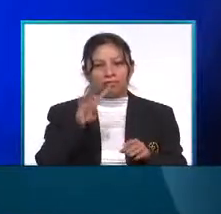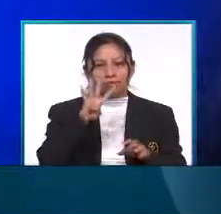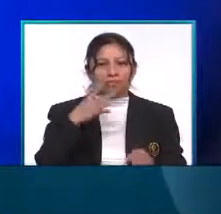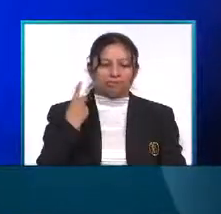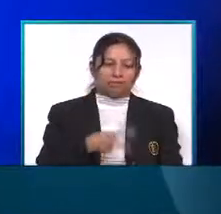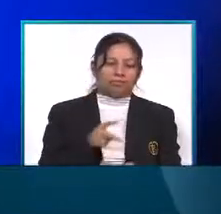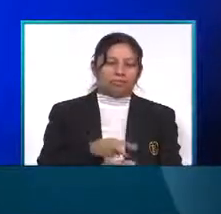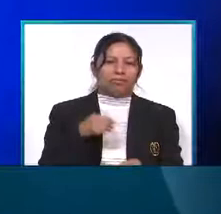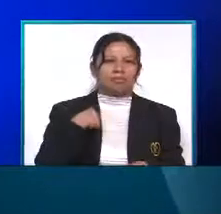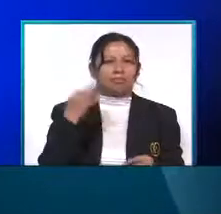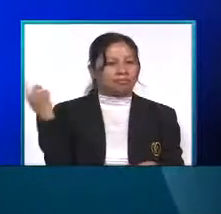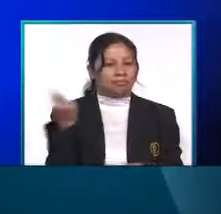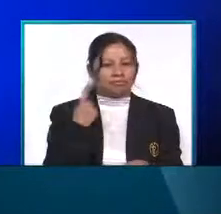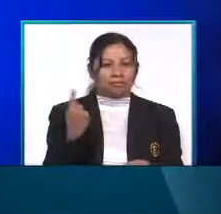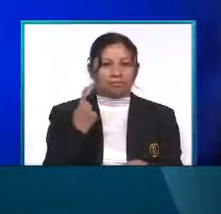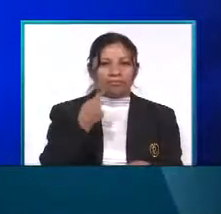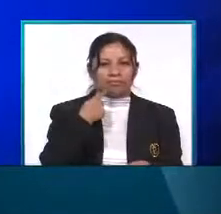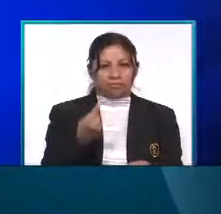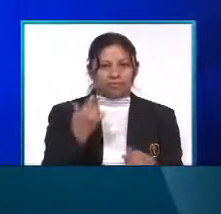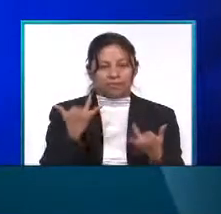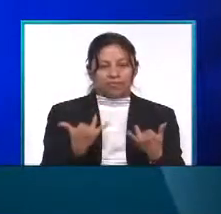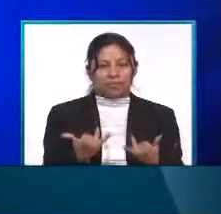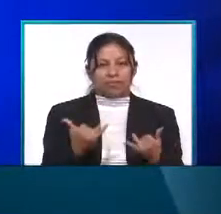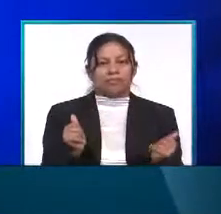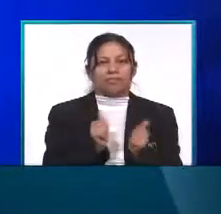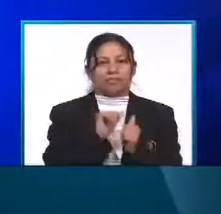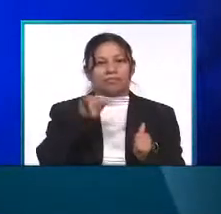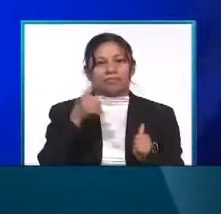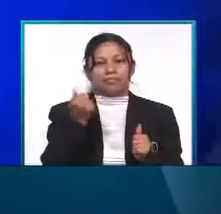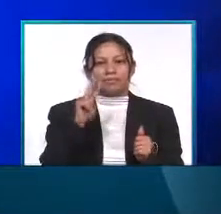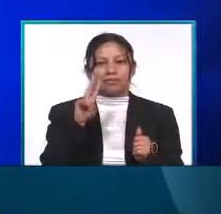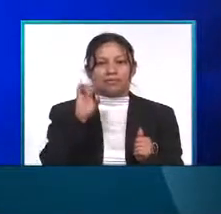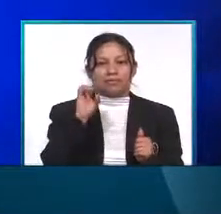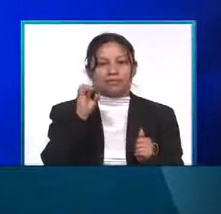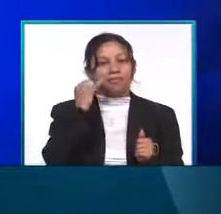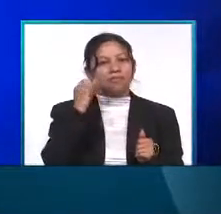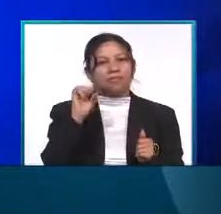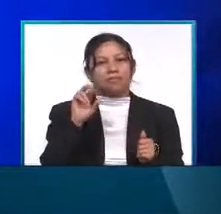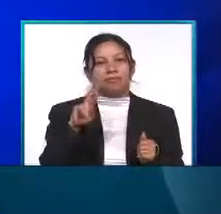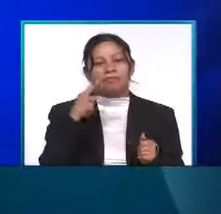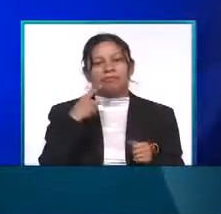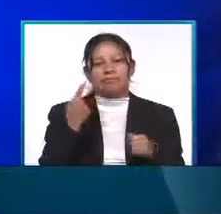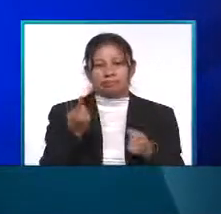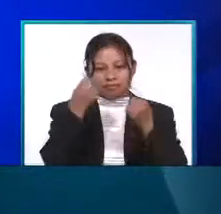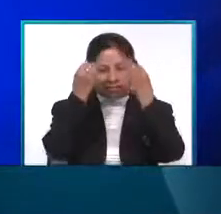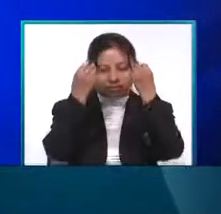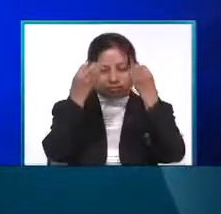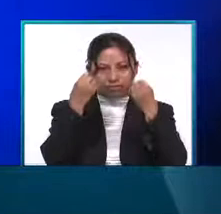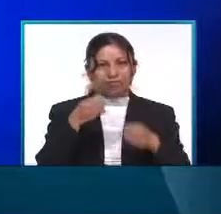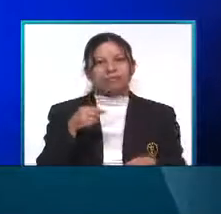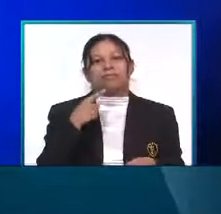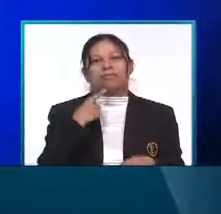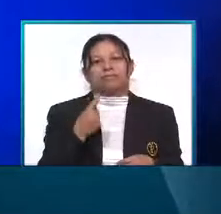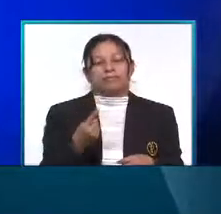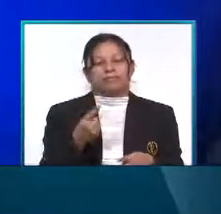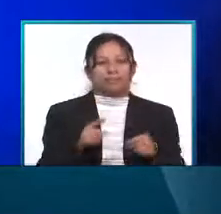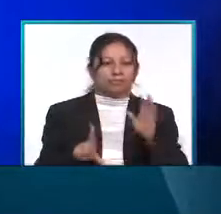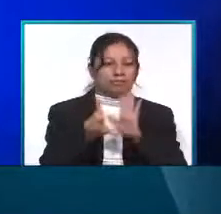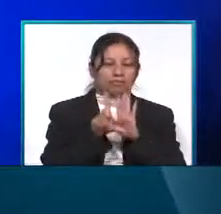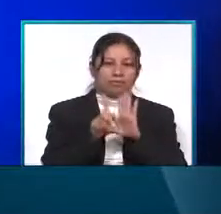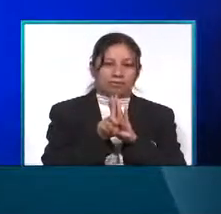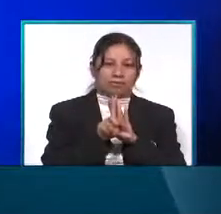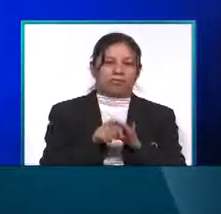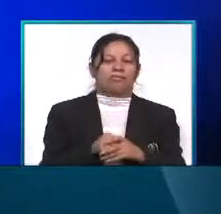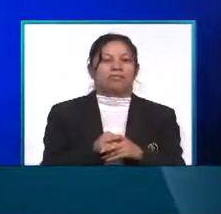las 4 de la tarde usted tiene una cita muy importante, ya que mi compañero Javier Polanco y todo un equipo de profesionales le llevarán a usted toda la información en